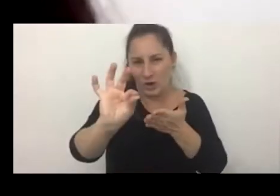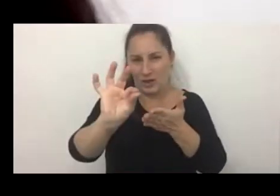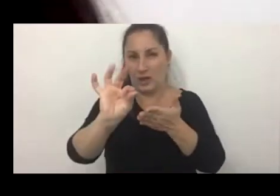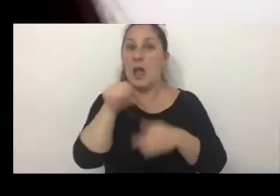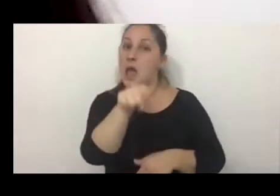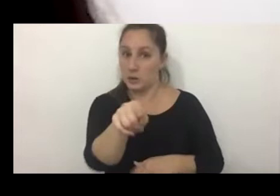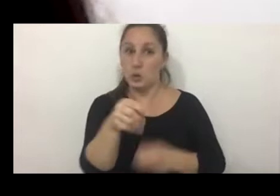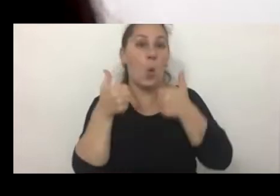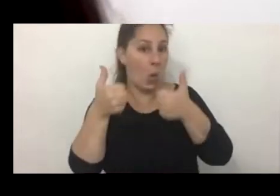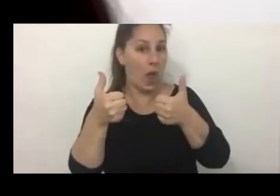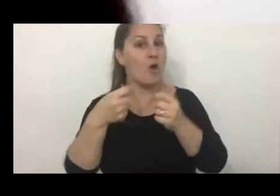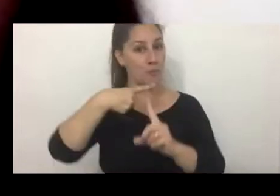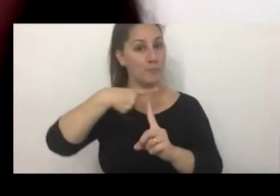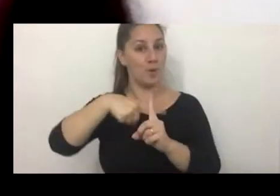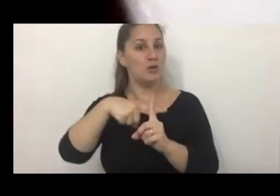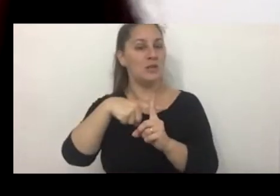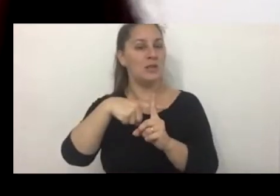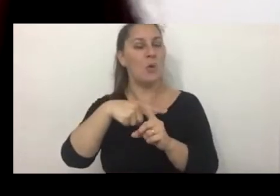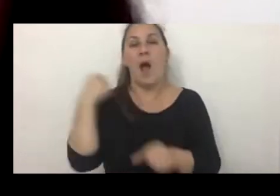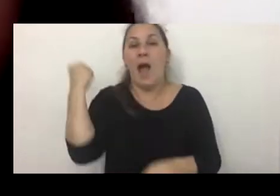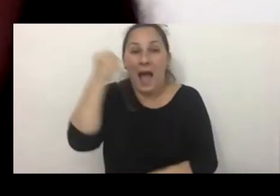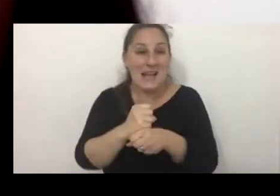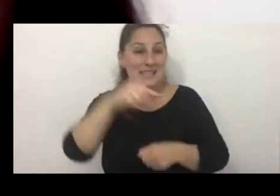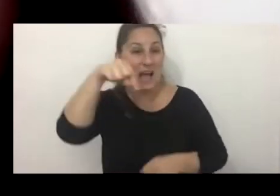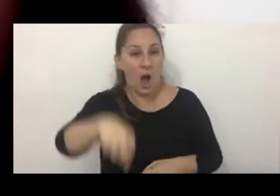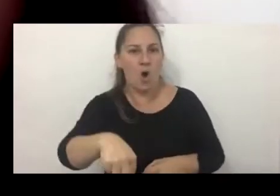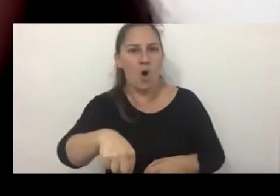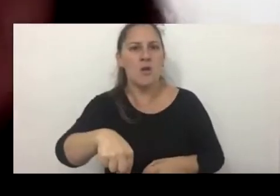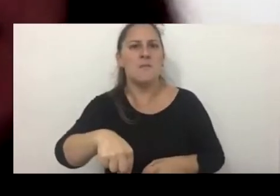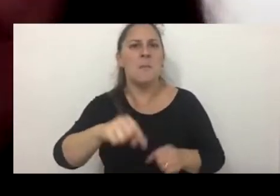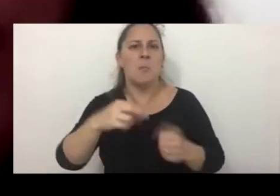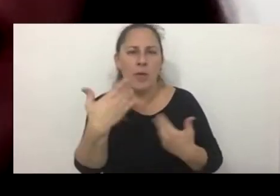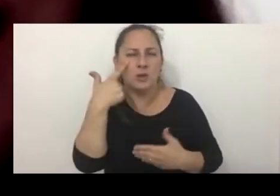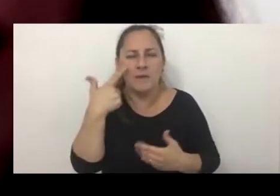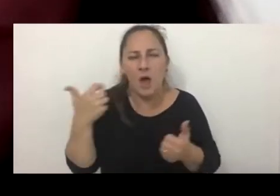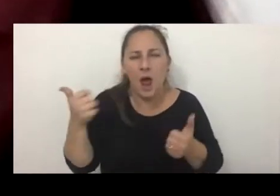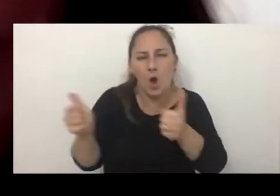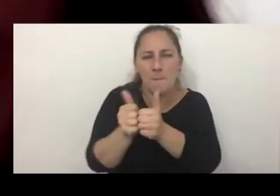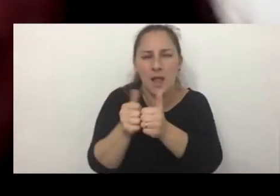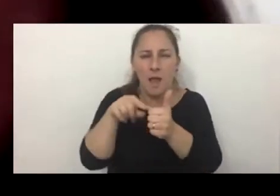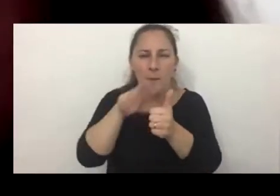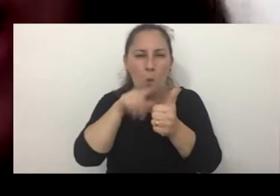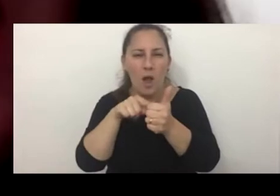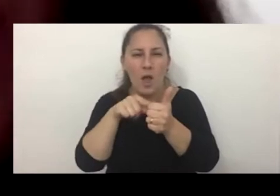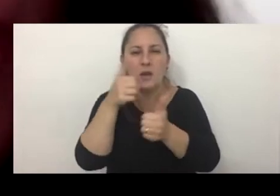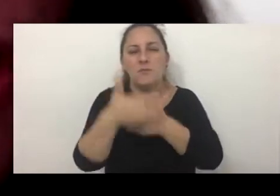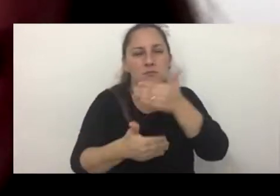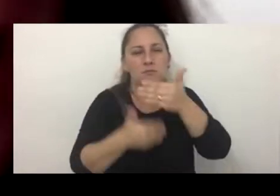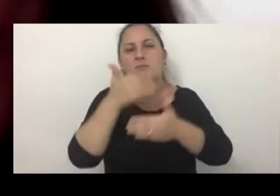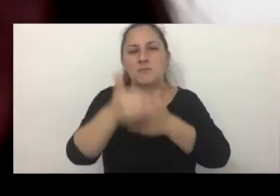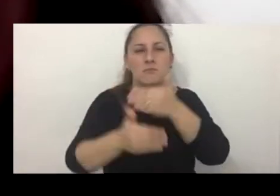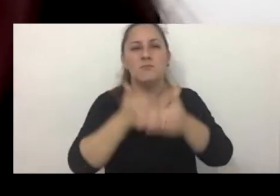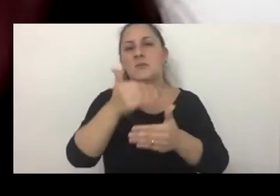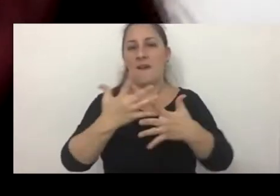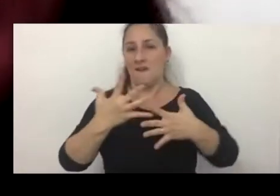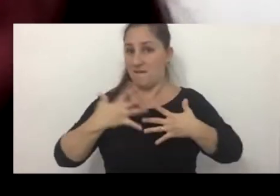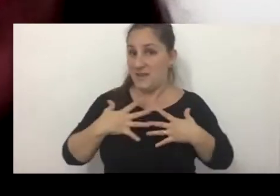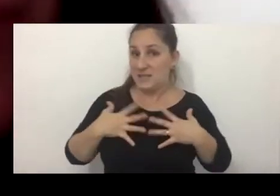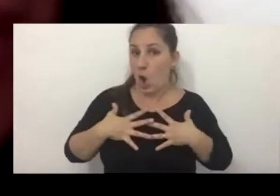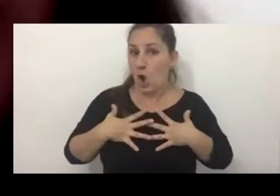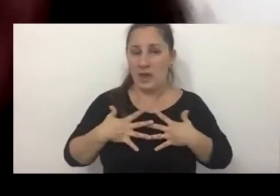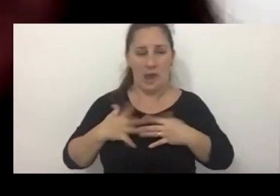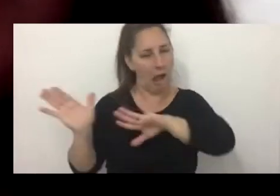había situaciones que si sucedían, sucedían, no se corregían. Y la evolución de la medicina hizo que en algún